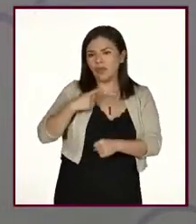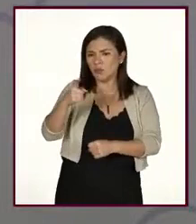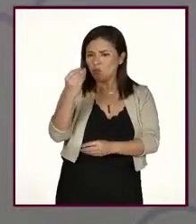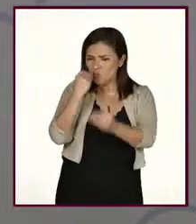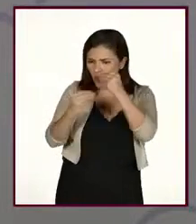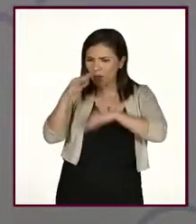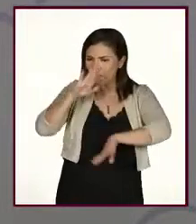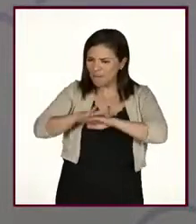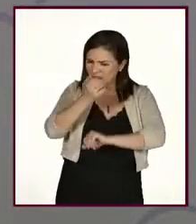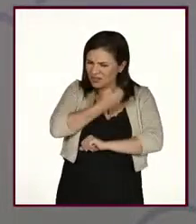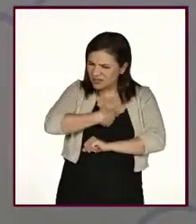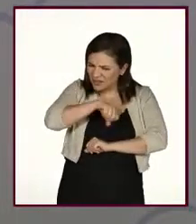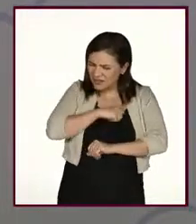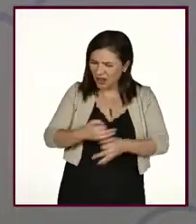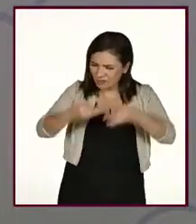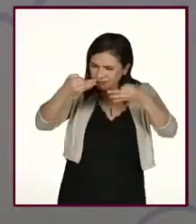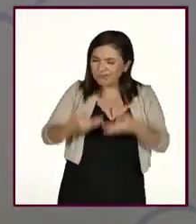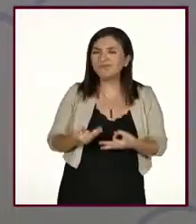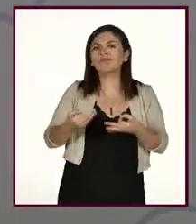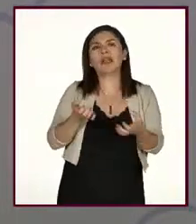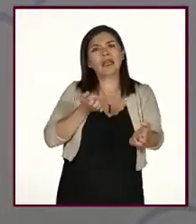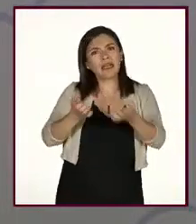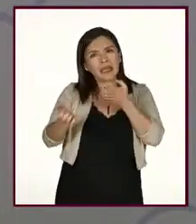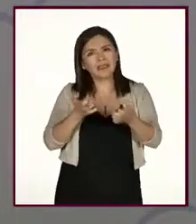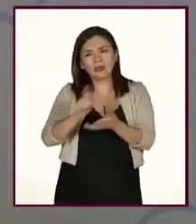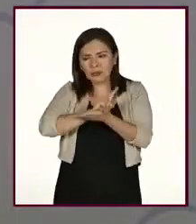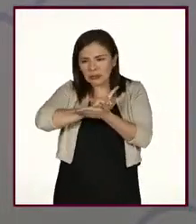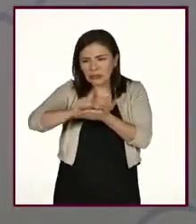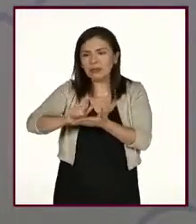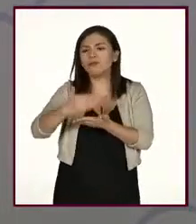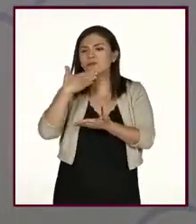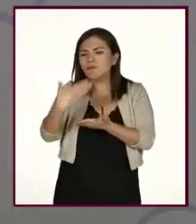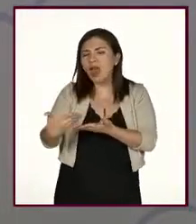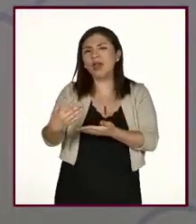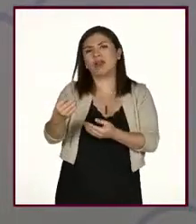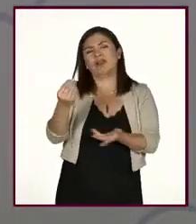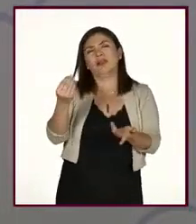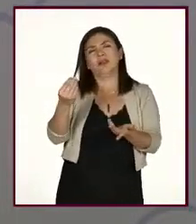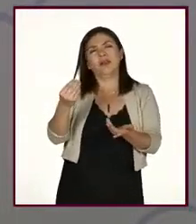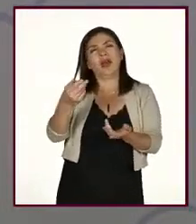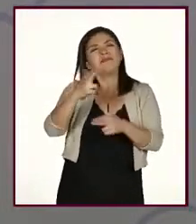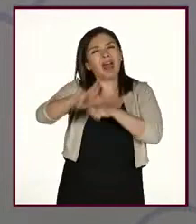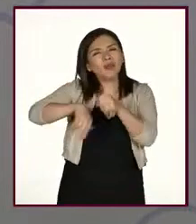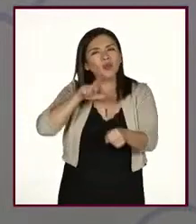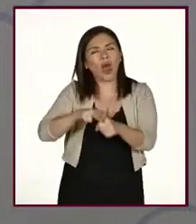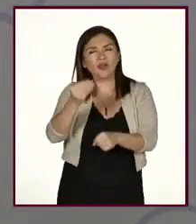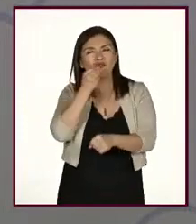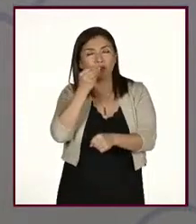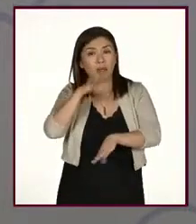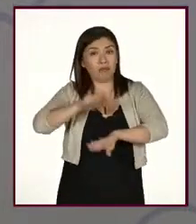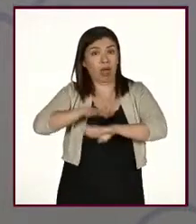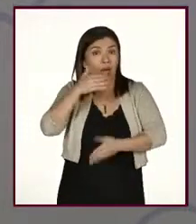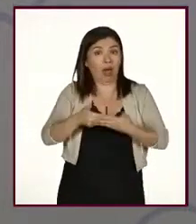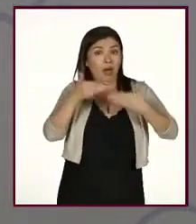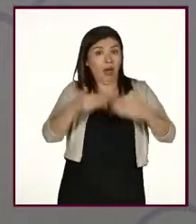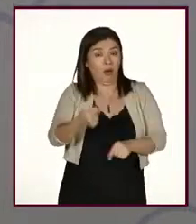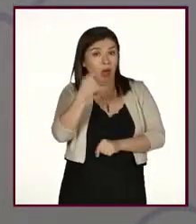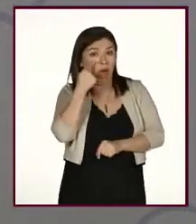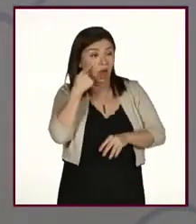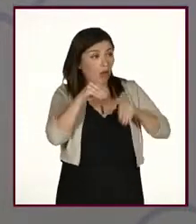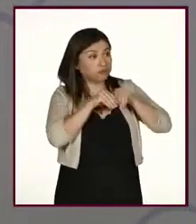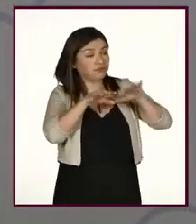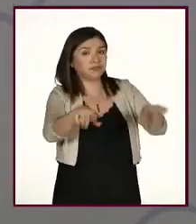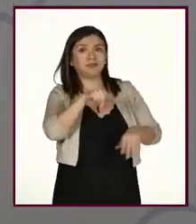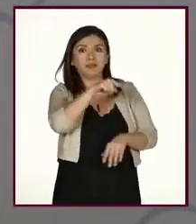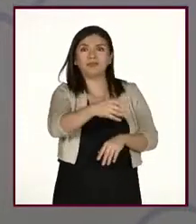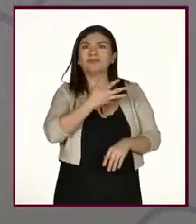lo más sana posible, lo más pura posible y sobre todo pues con lo que estamos viendo, ¿no?